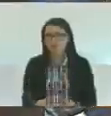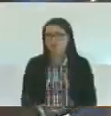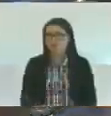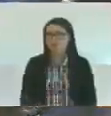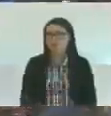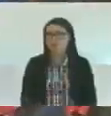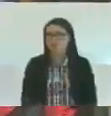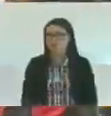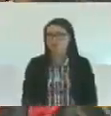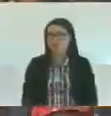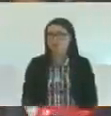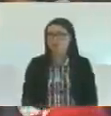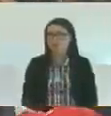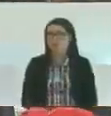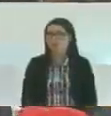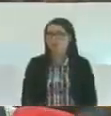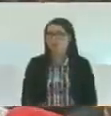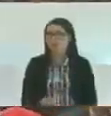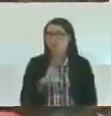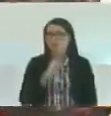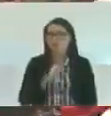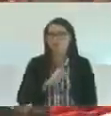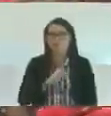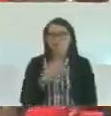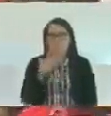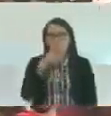que me dice, Maduro,